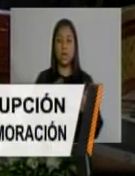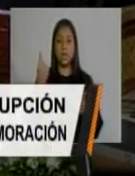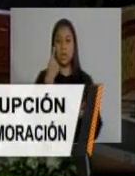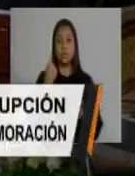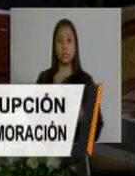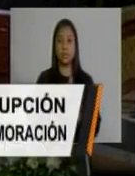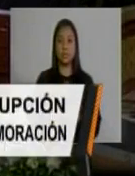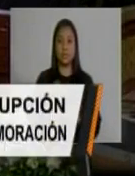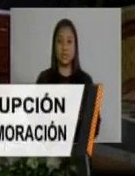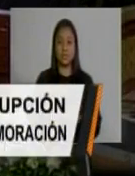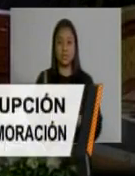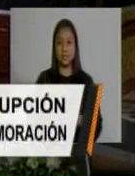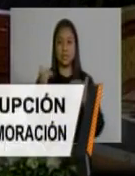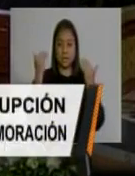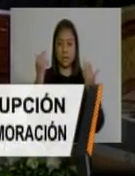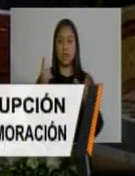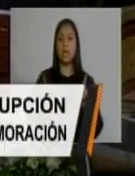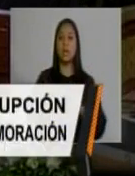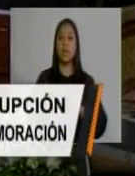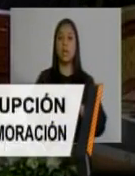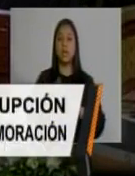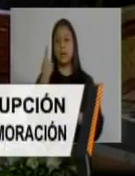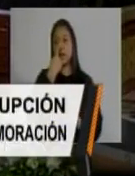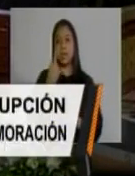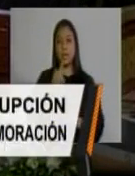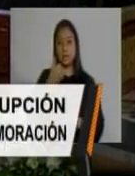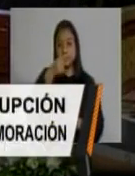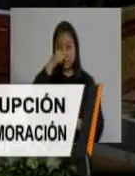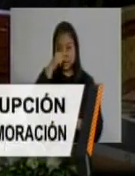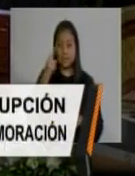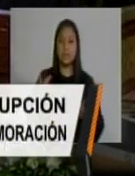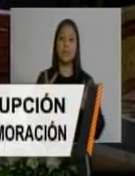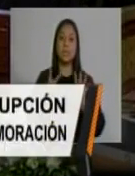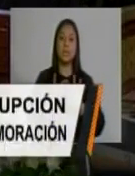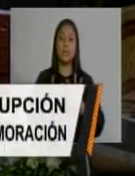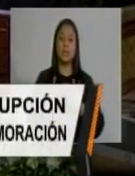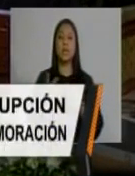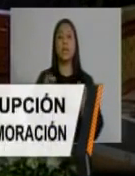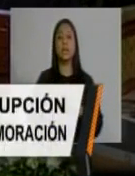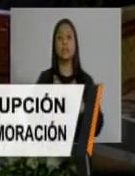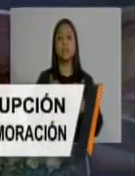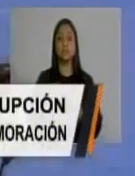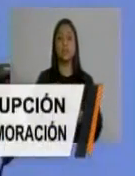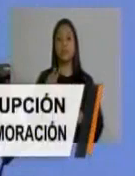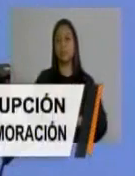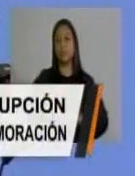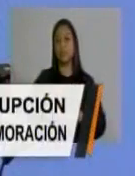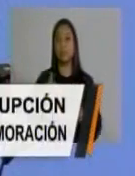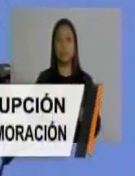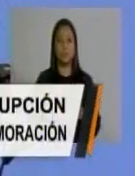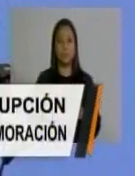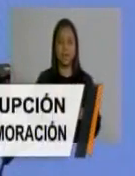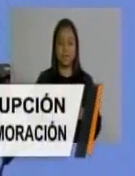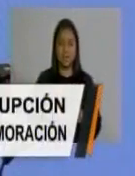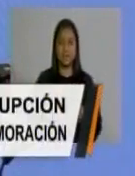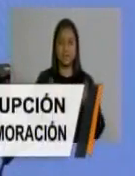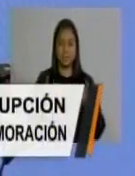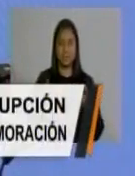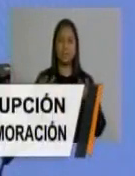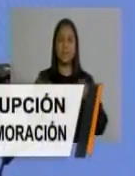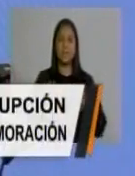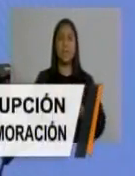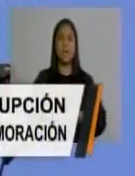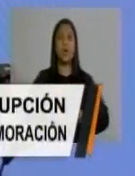Bancos, la Superintendencia de Administración Tributaria y la Asociación Nacional de Municipalidades. El objetivo de este convenio